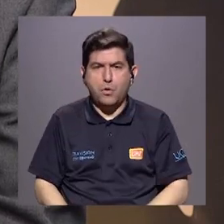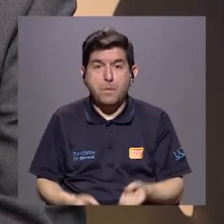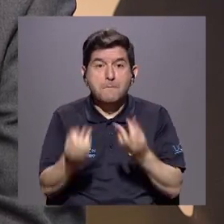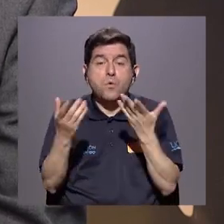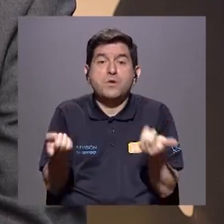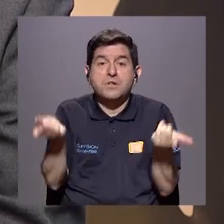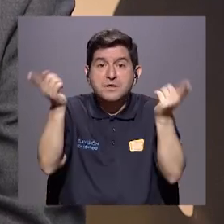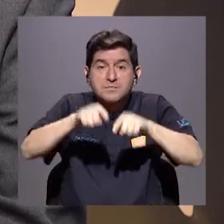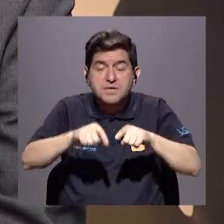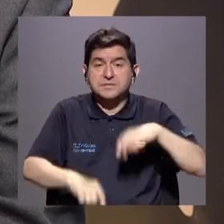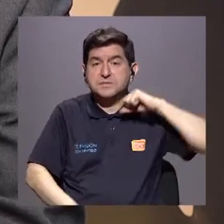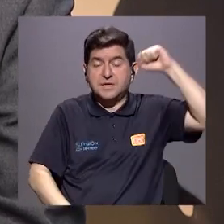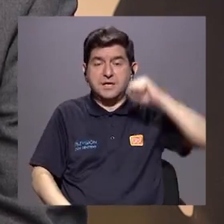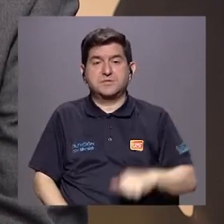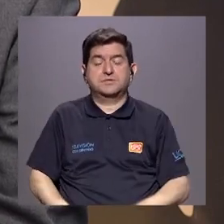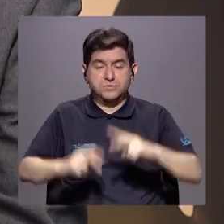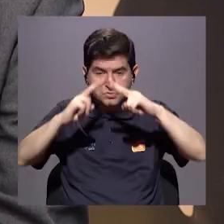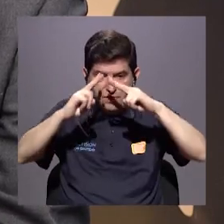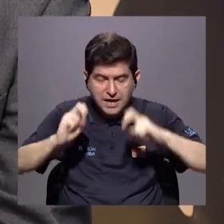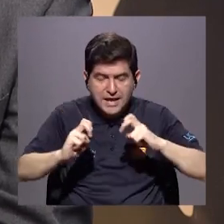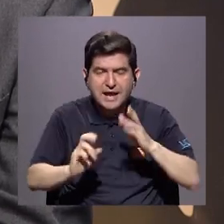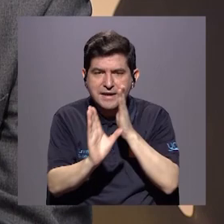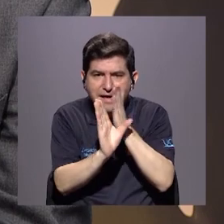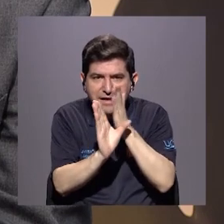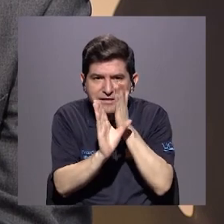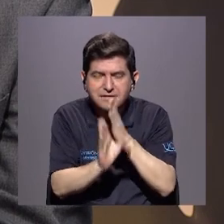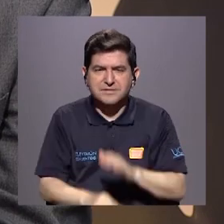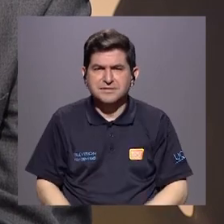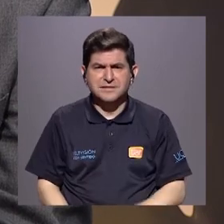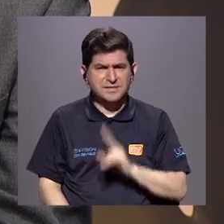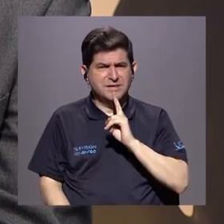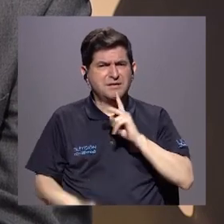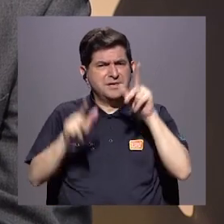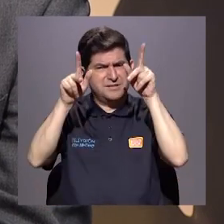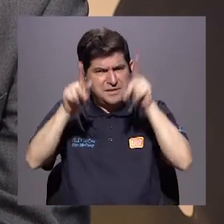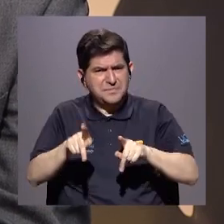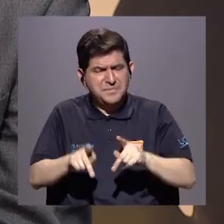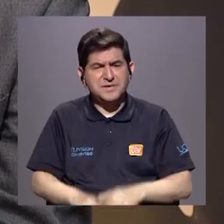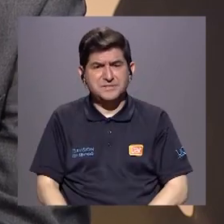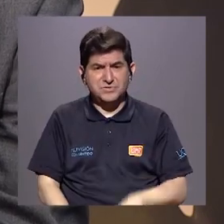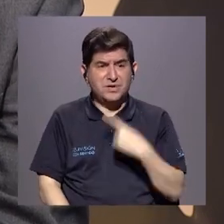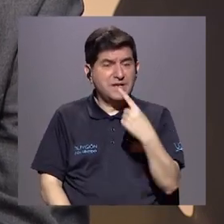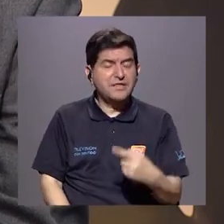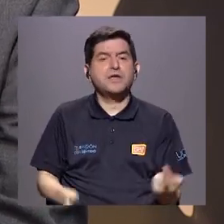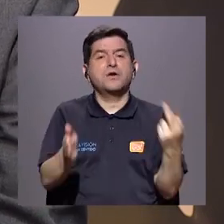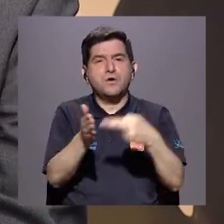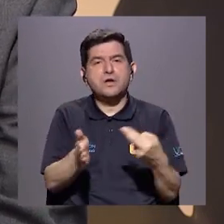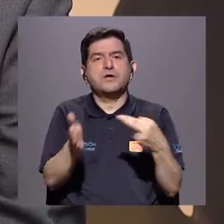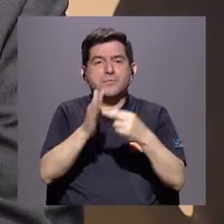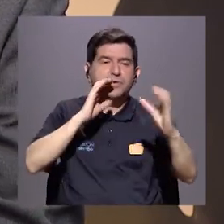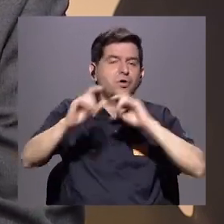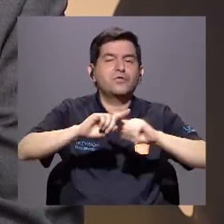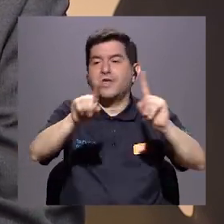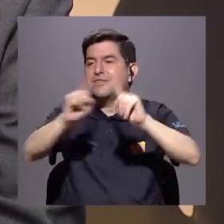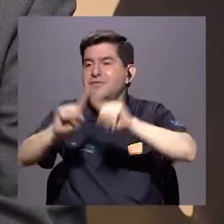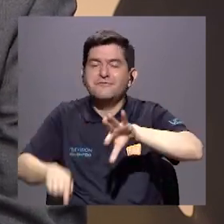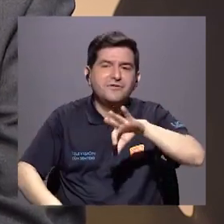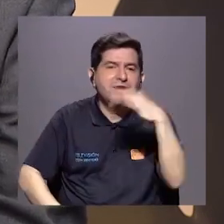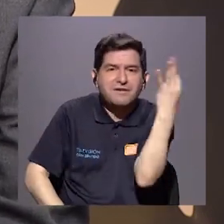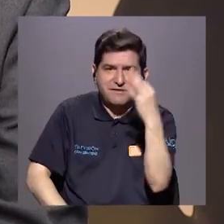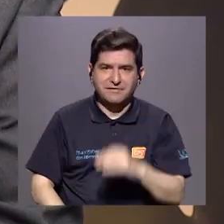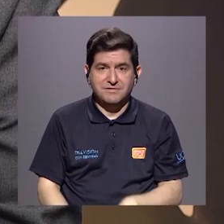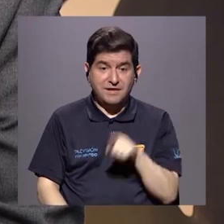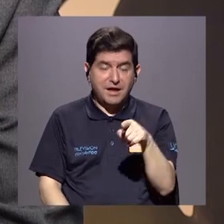suicidio que cuando se hace lo que llamamos la autopsia psicológica nos damos cuenta que en realidad la persona dijo varias veces comunicó de varias formas